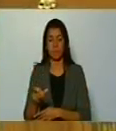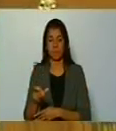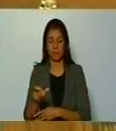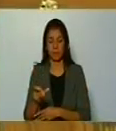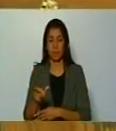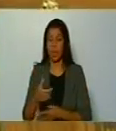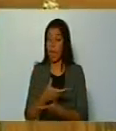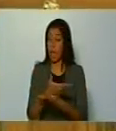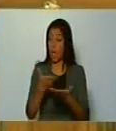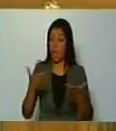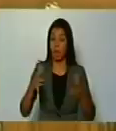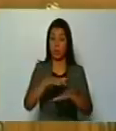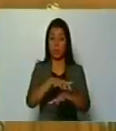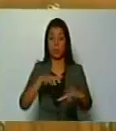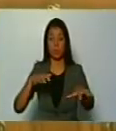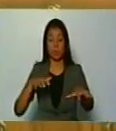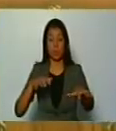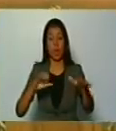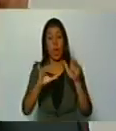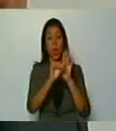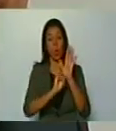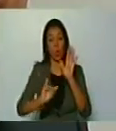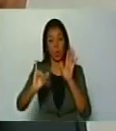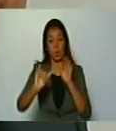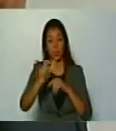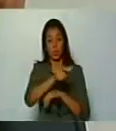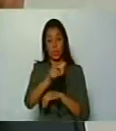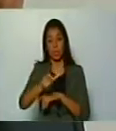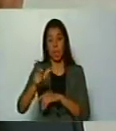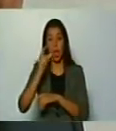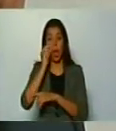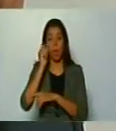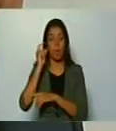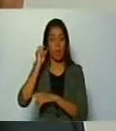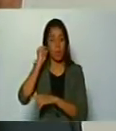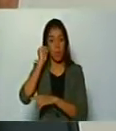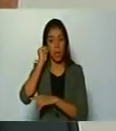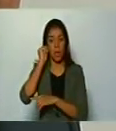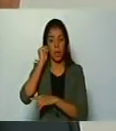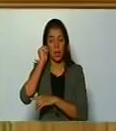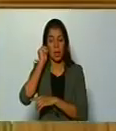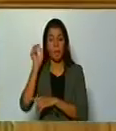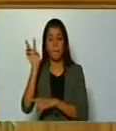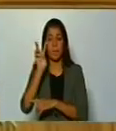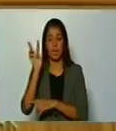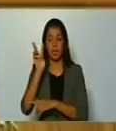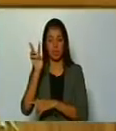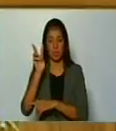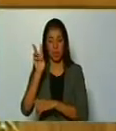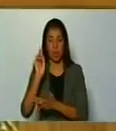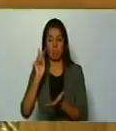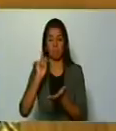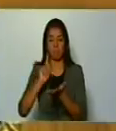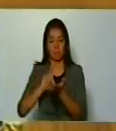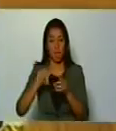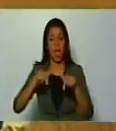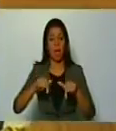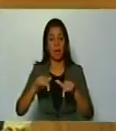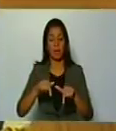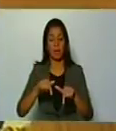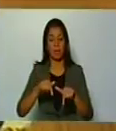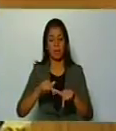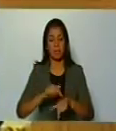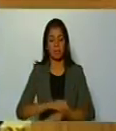y a todos los constituyentes, hombres y mujeres de nuestra patria presente el día de hoy.